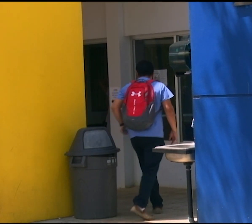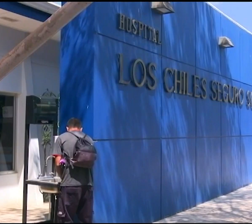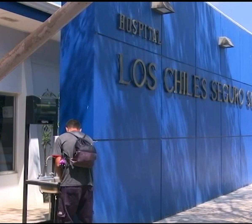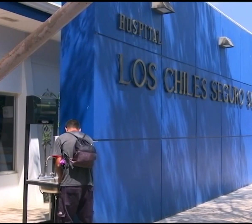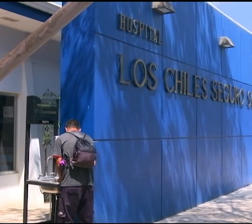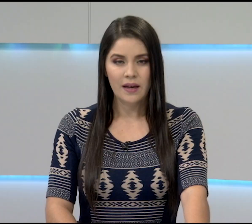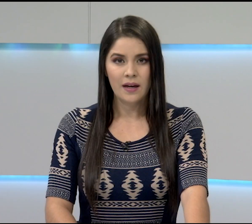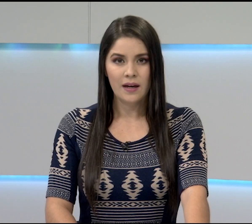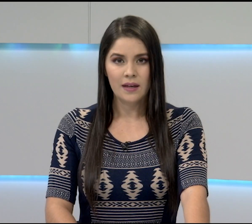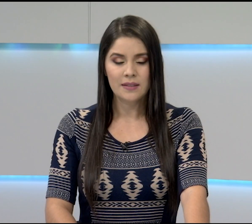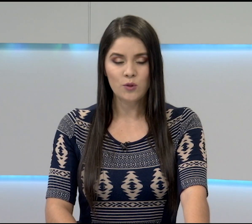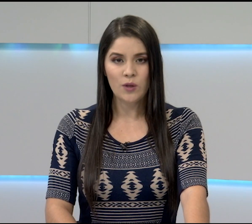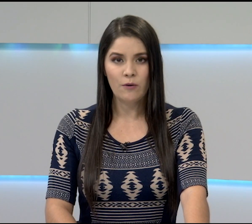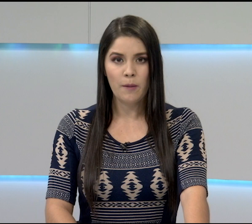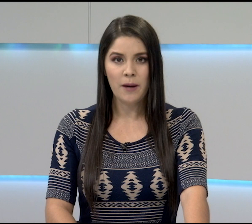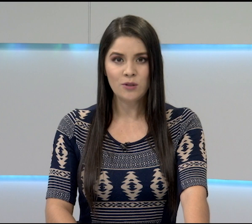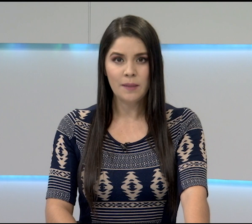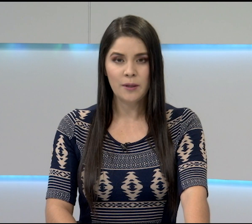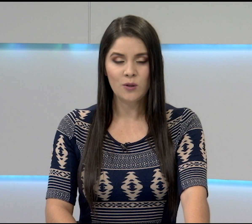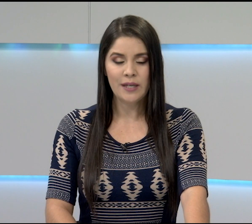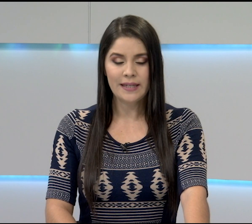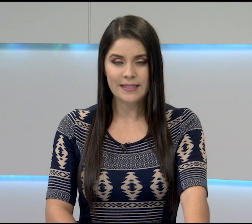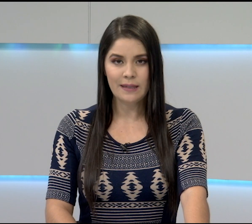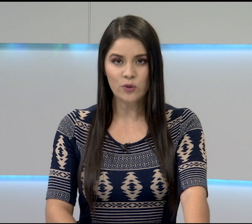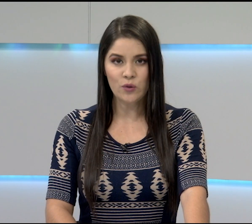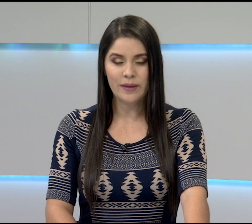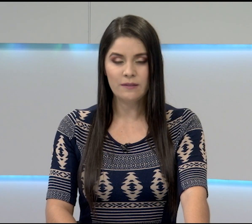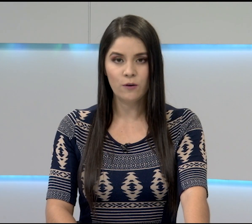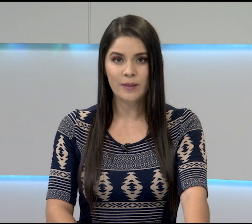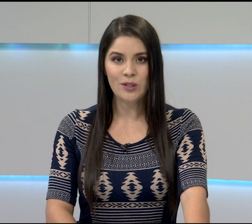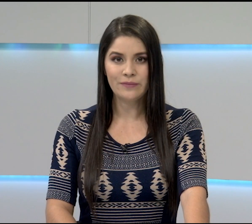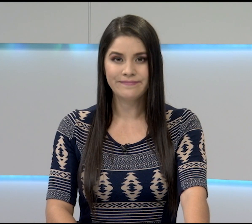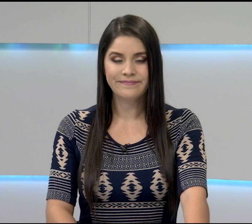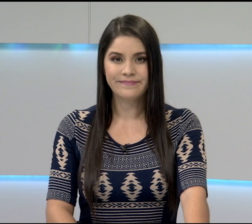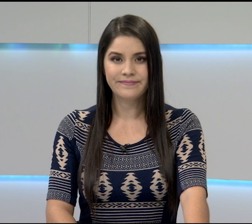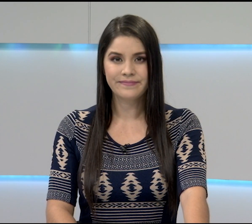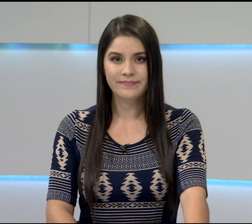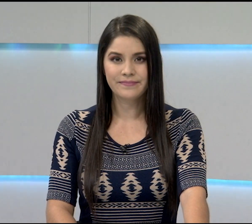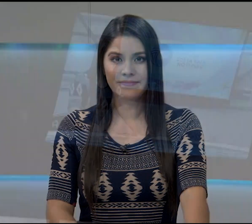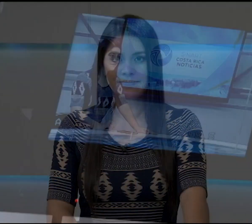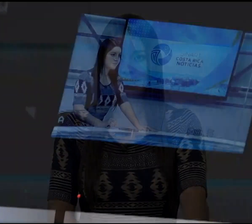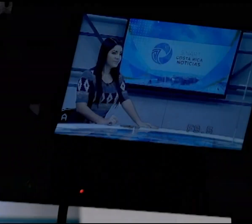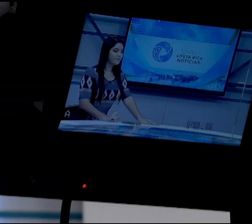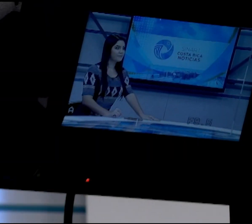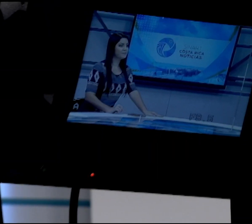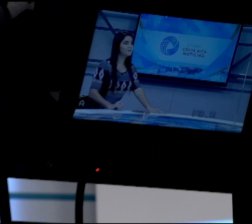del país. Hacemos una nueva pausa, pero ya regresamos con más información.